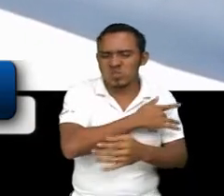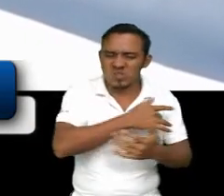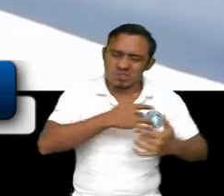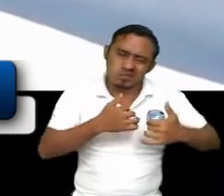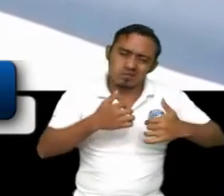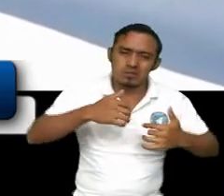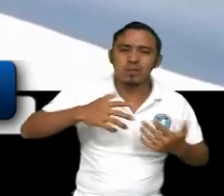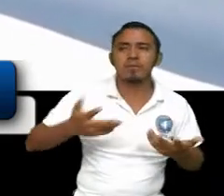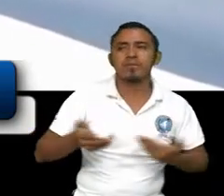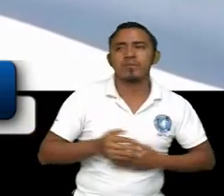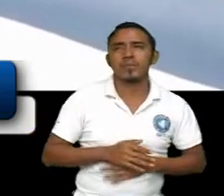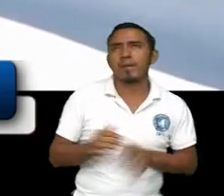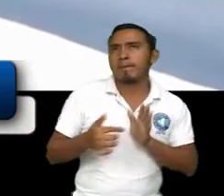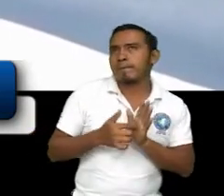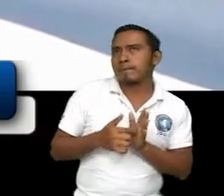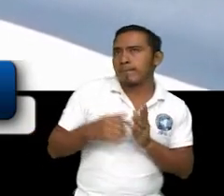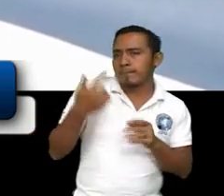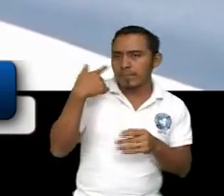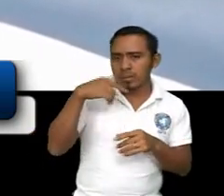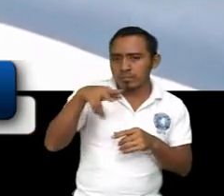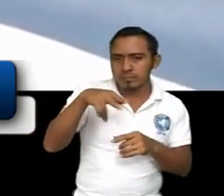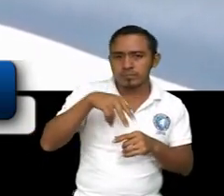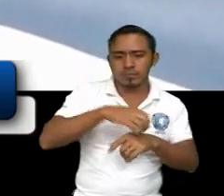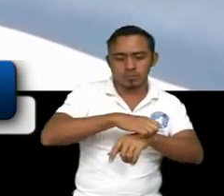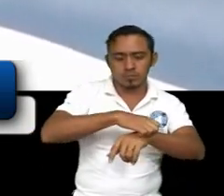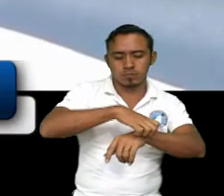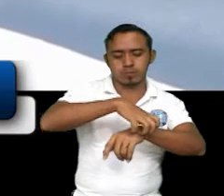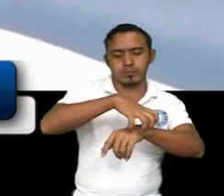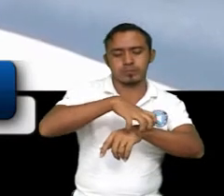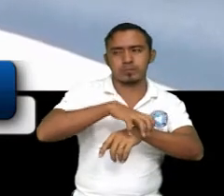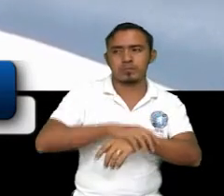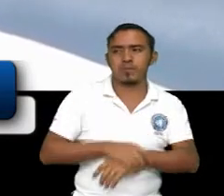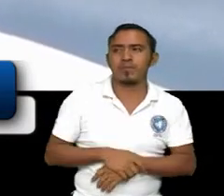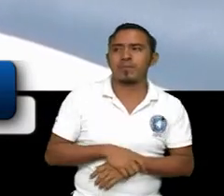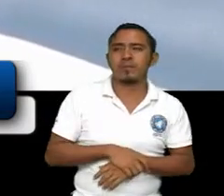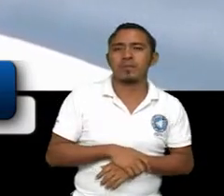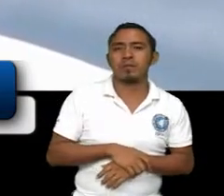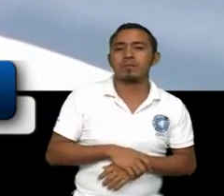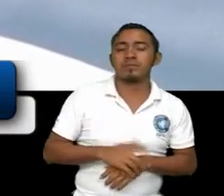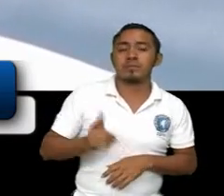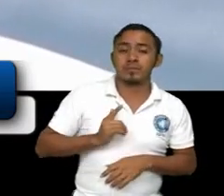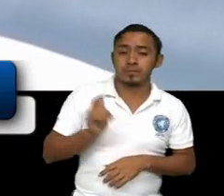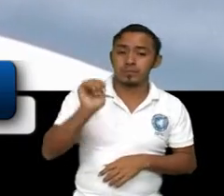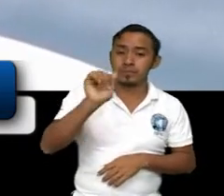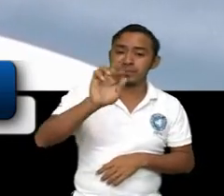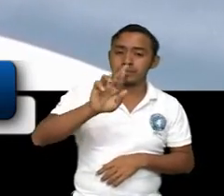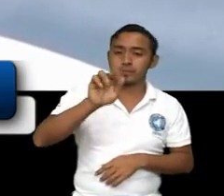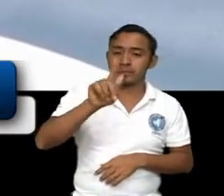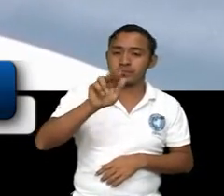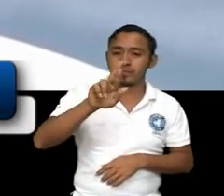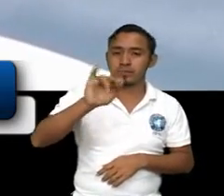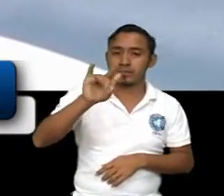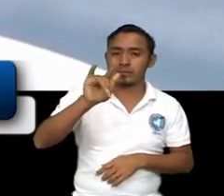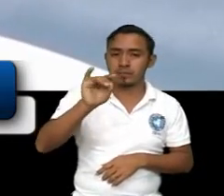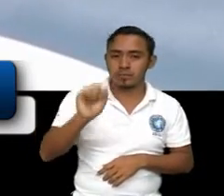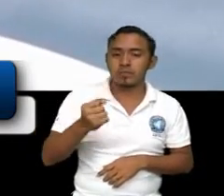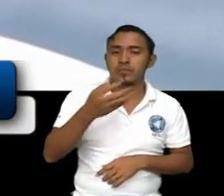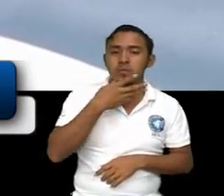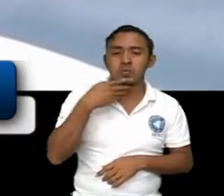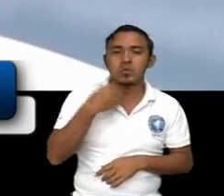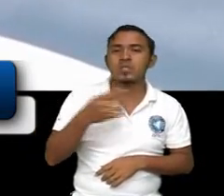hay inflamación por ejemplo eso le iba a preguntar doctor cuando se presenta la artista juvenil en que miembros